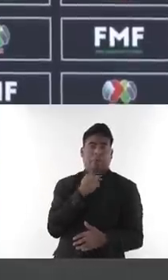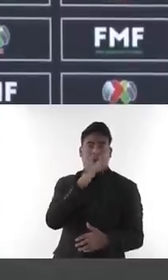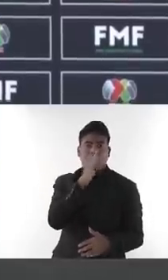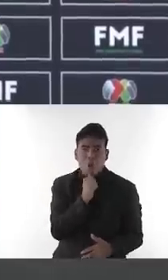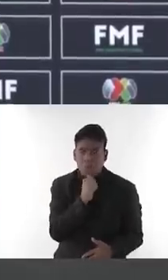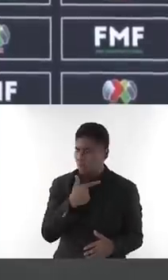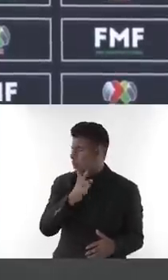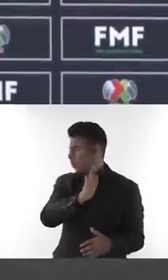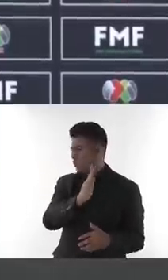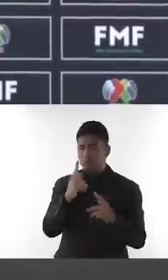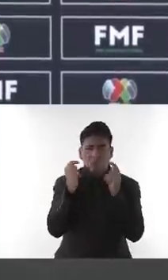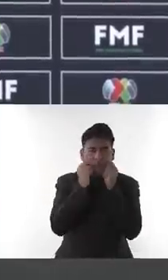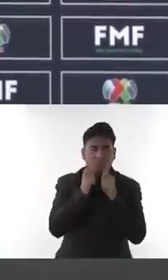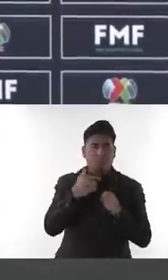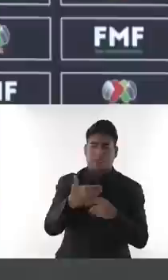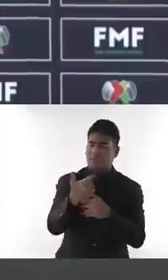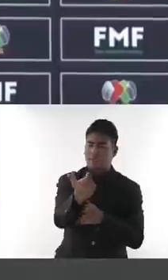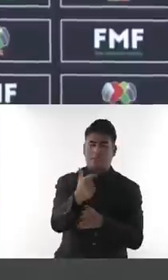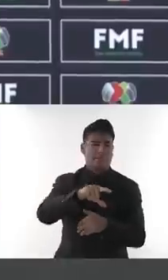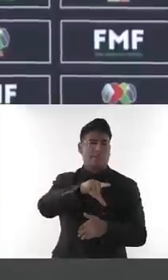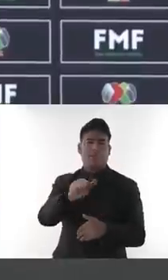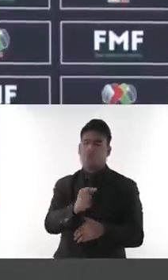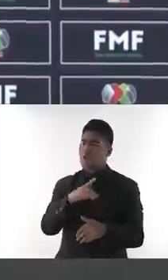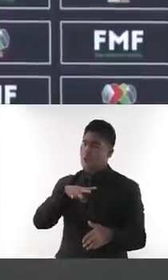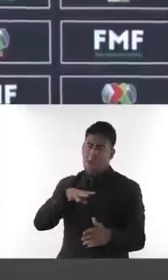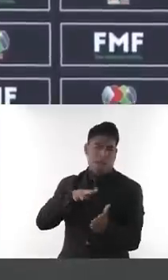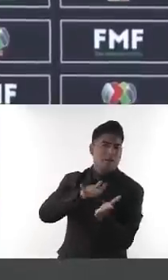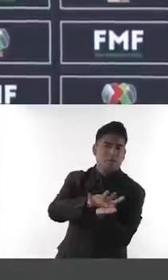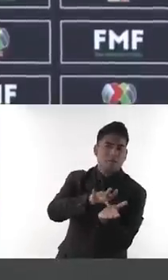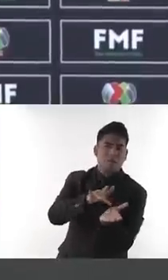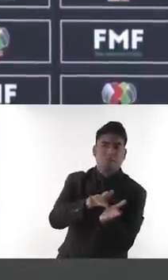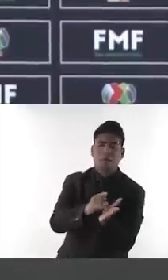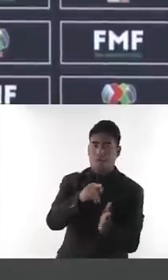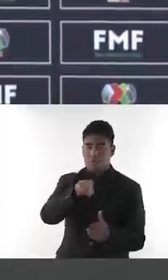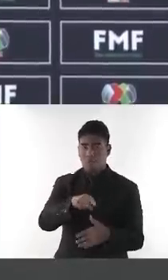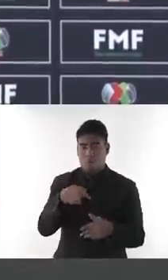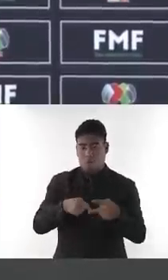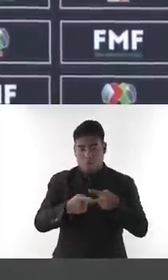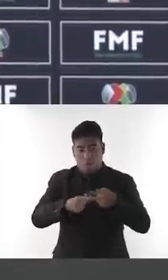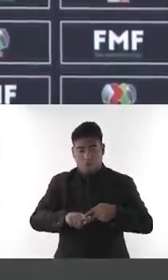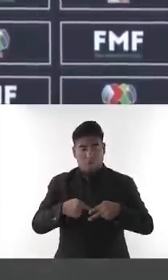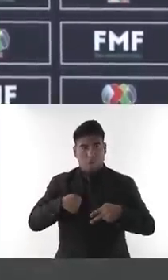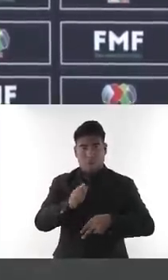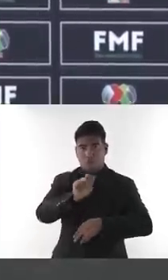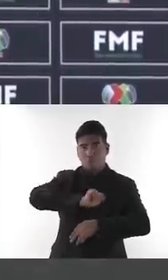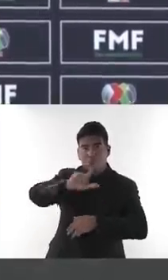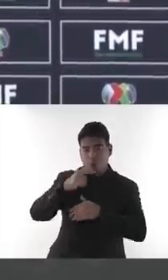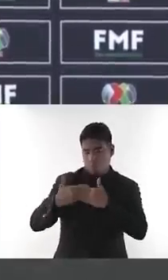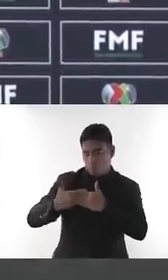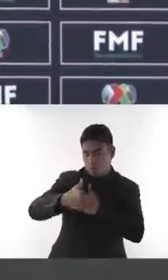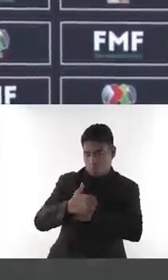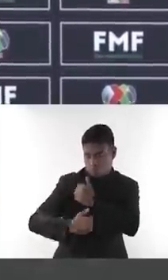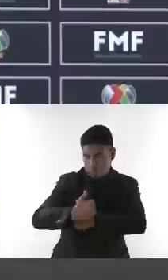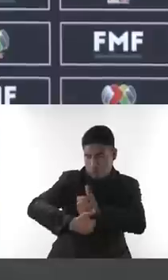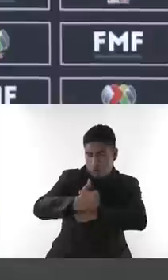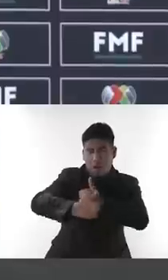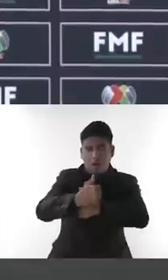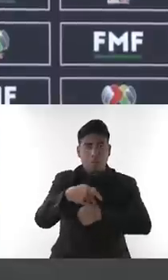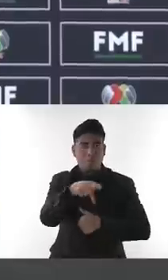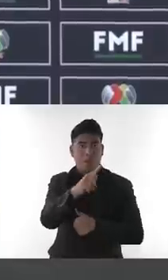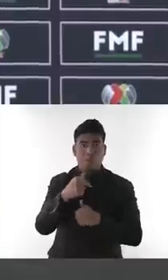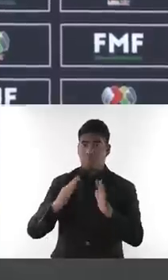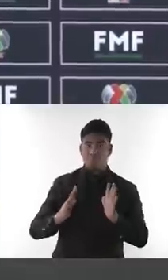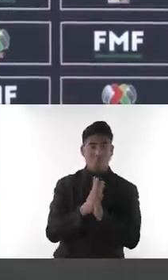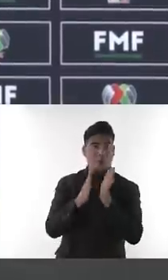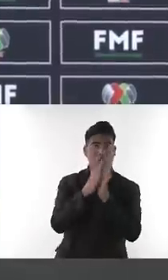Te sirve y si en el inicio de tu carrera no tienes la gran participación en nivel minutos,